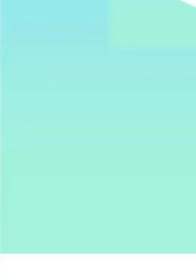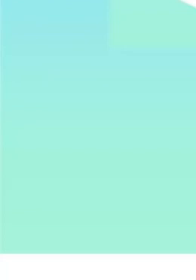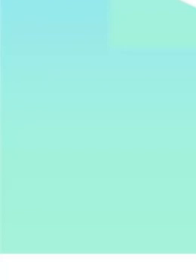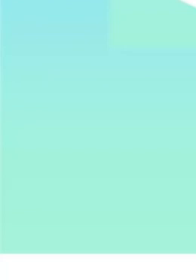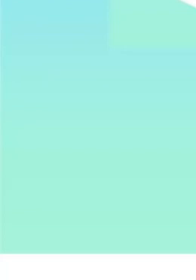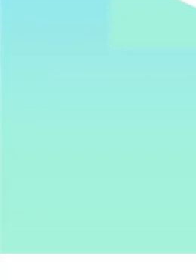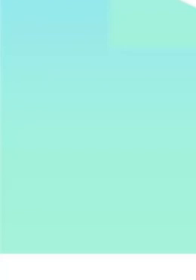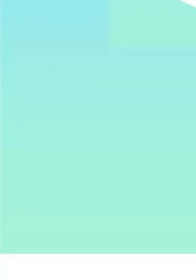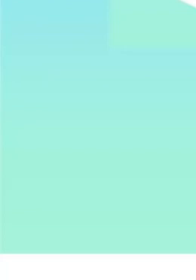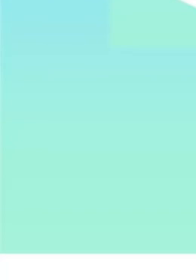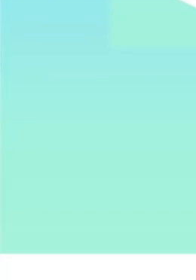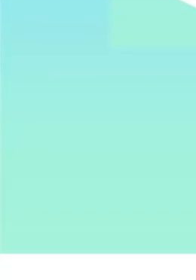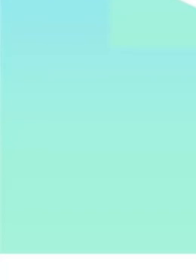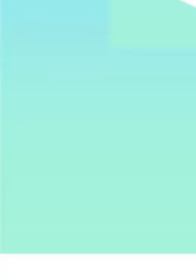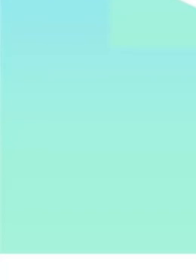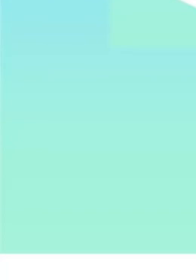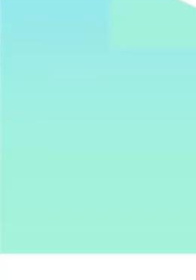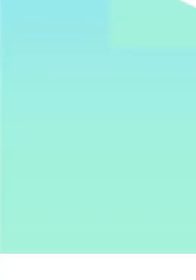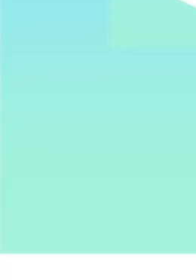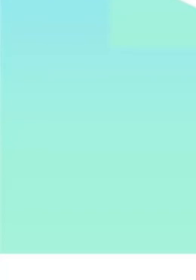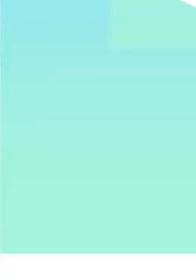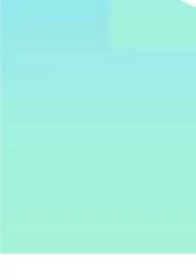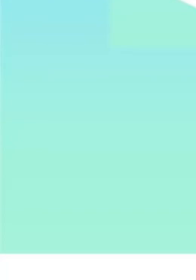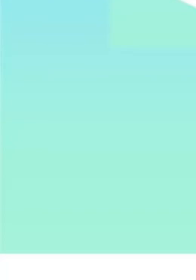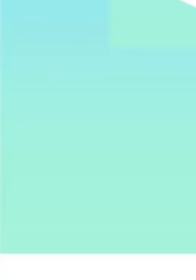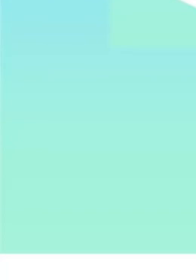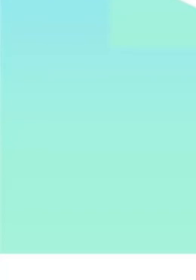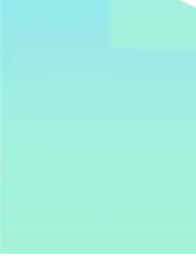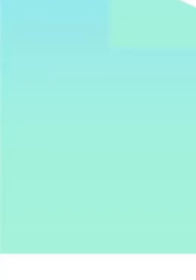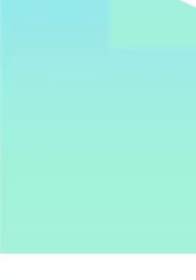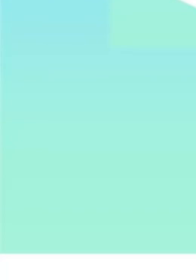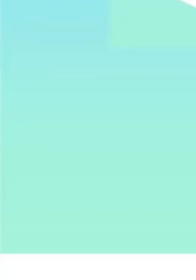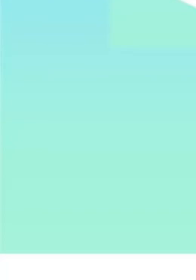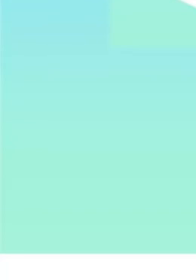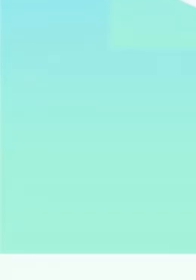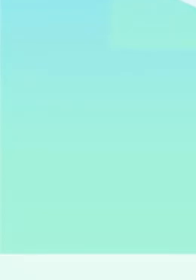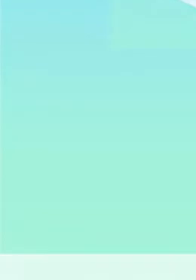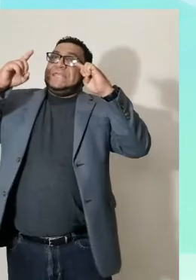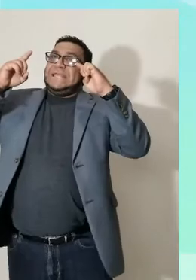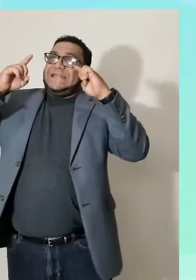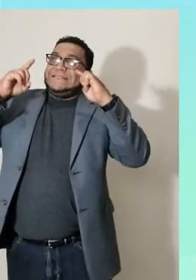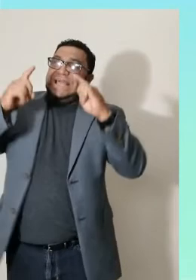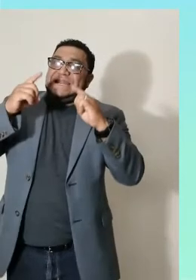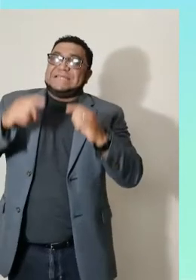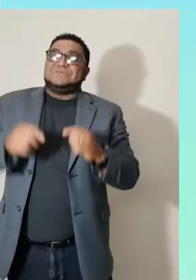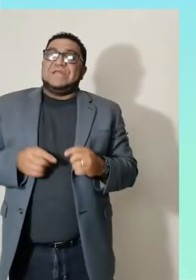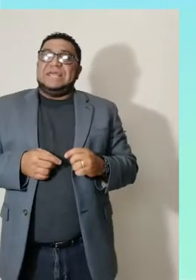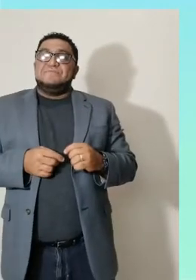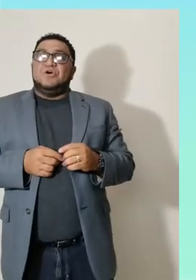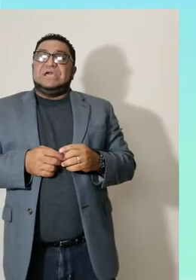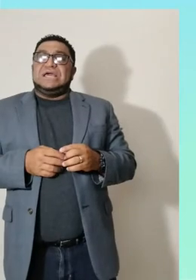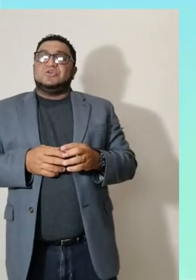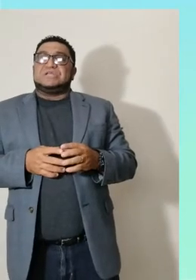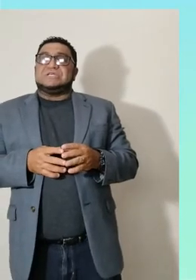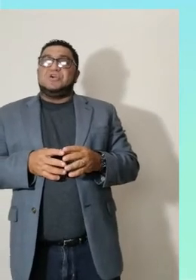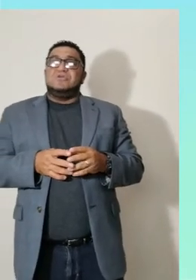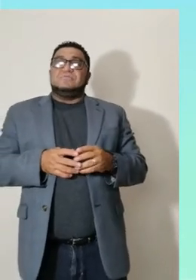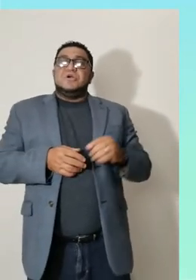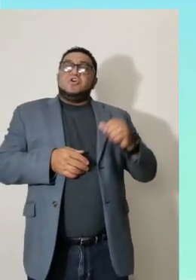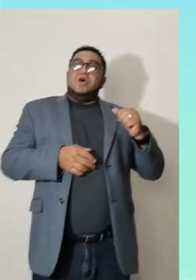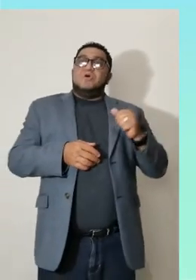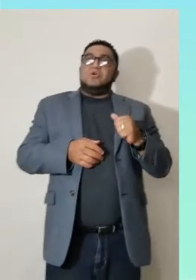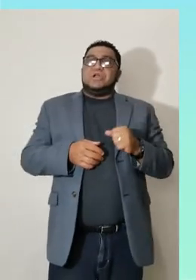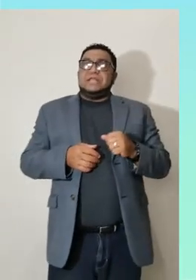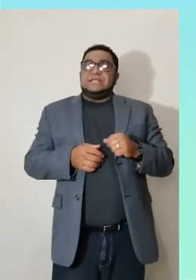más de los elementos vamos a hablar de el mundo del racionalismo y la ilustración